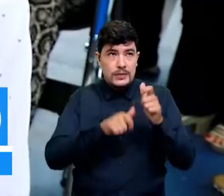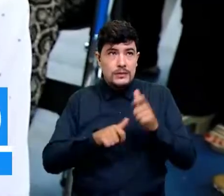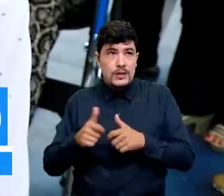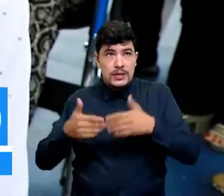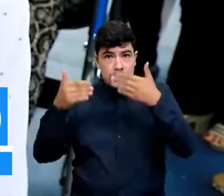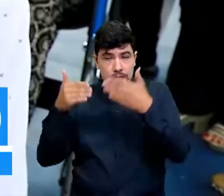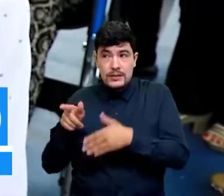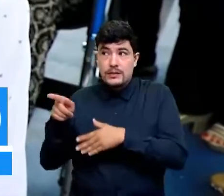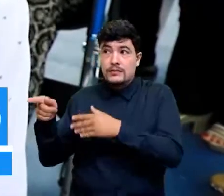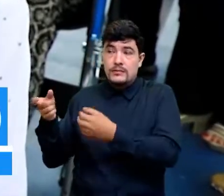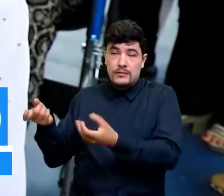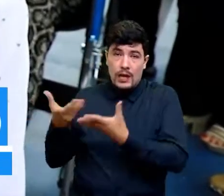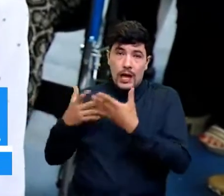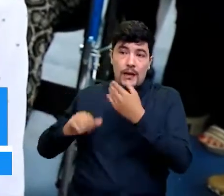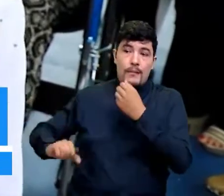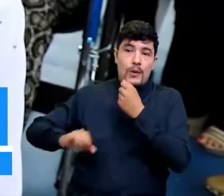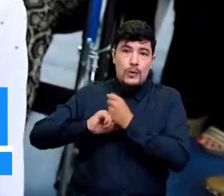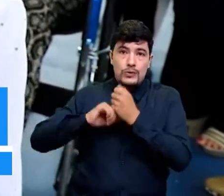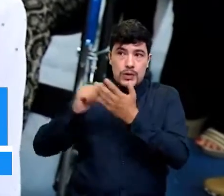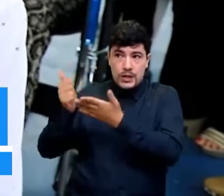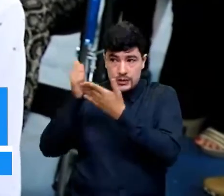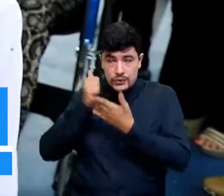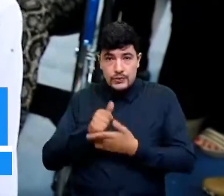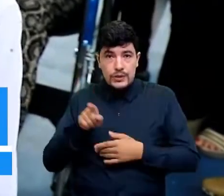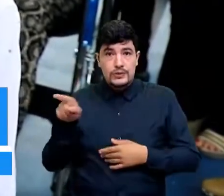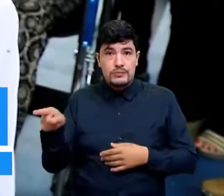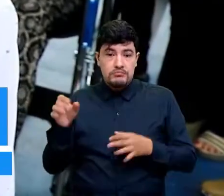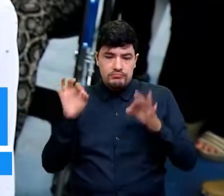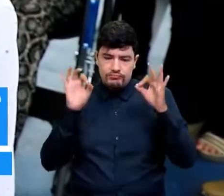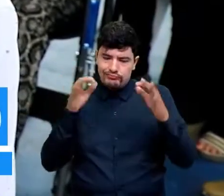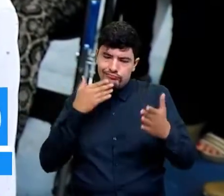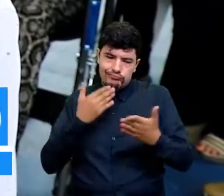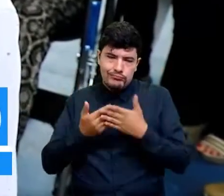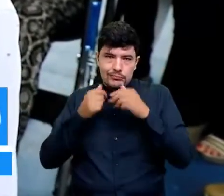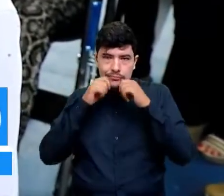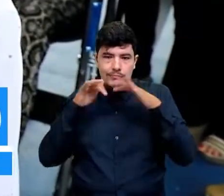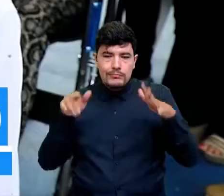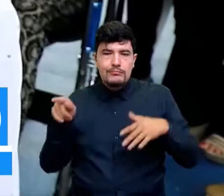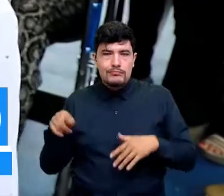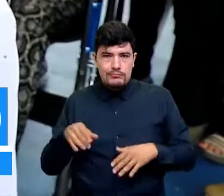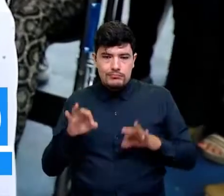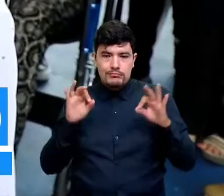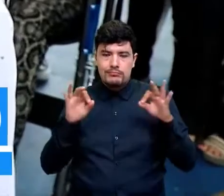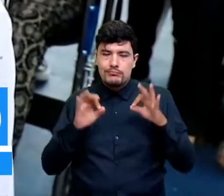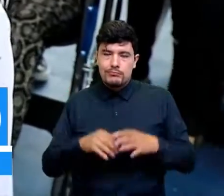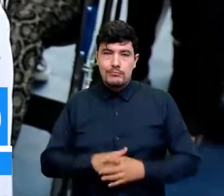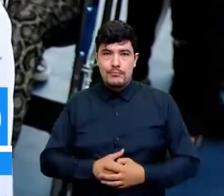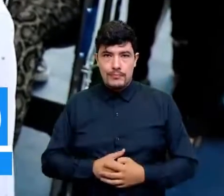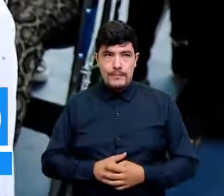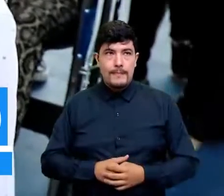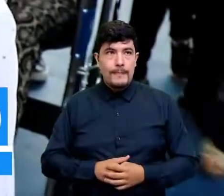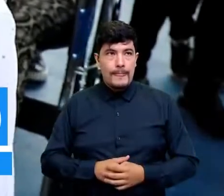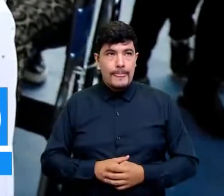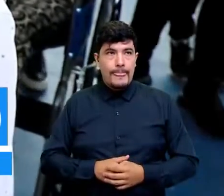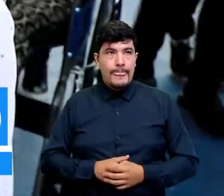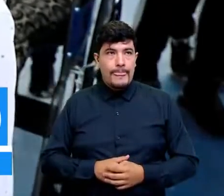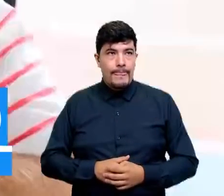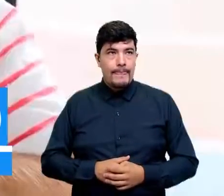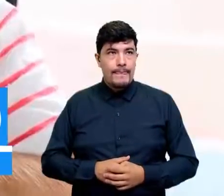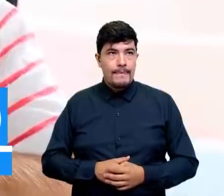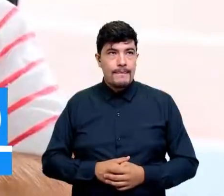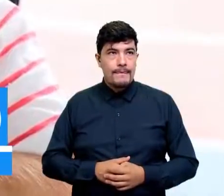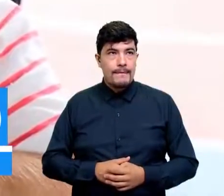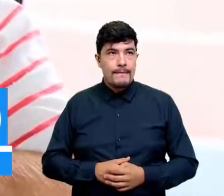la colaboración y la ayuda de nuestra gobernación y la Secretaría de Salud